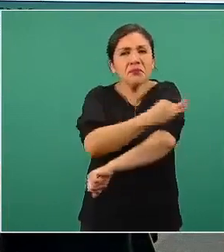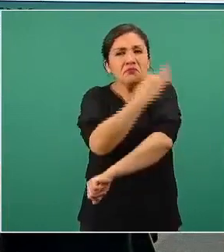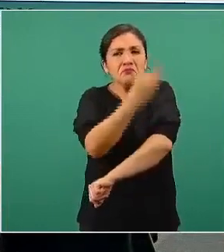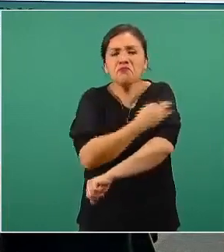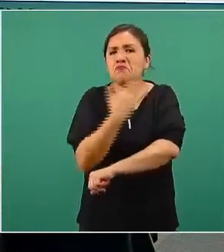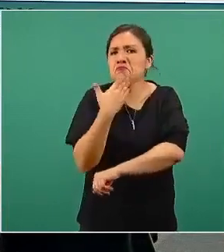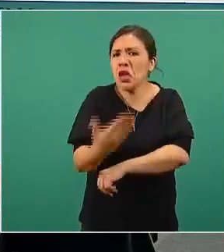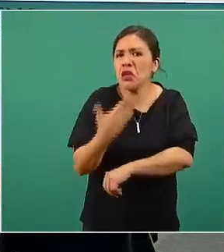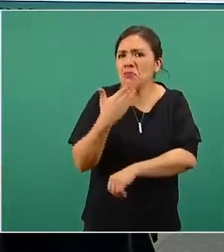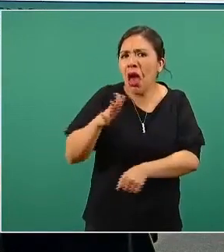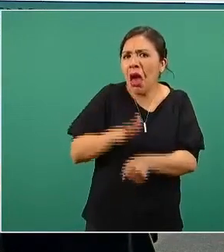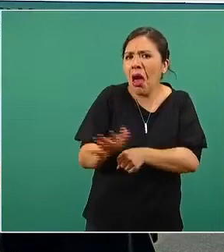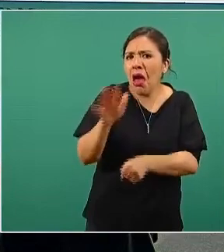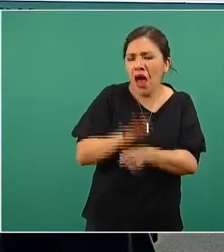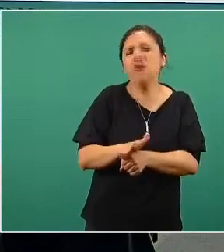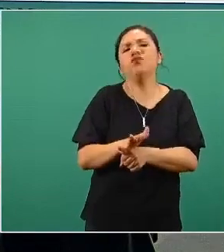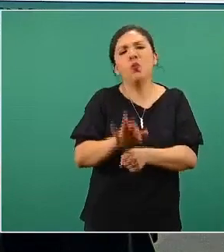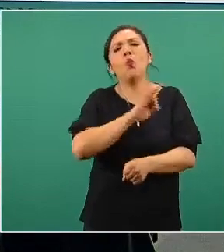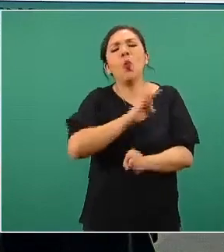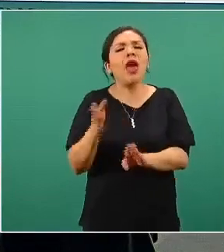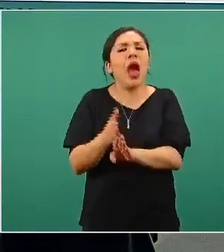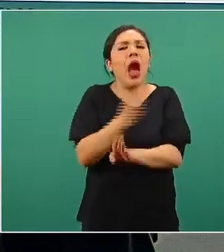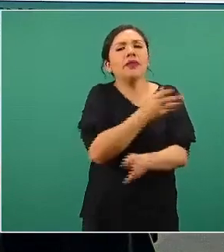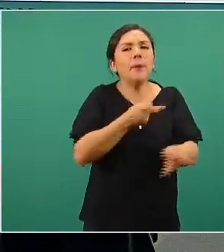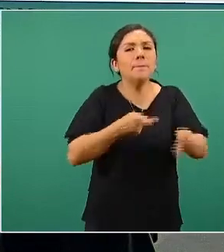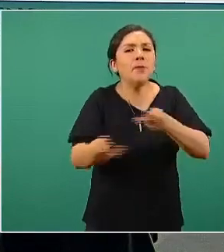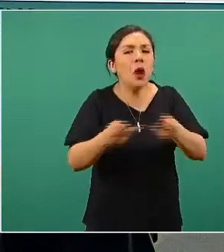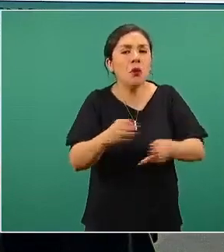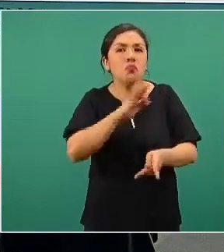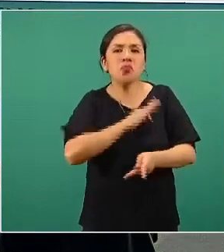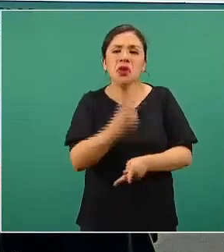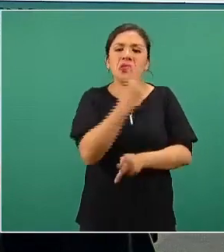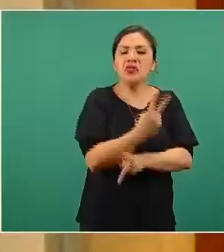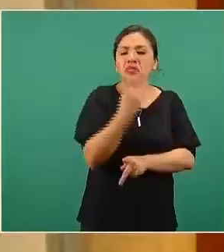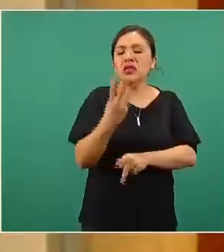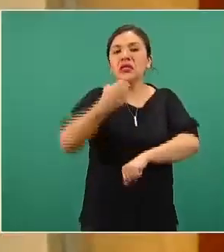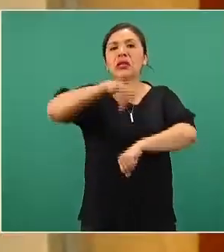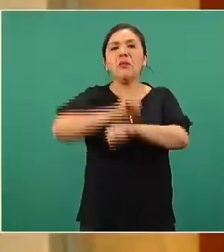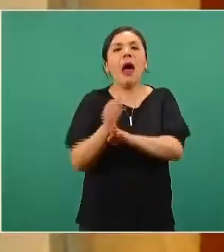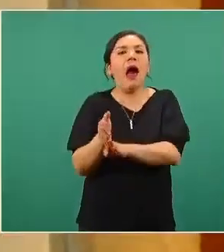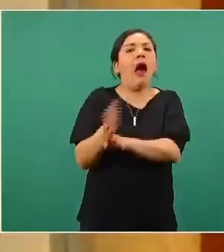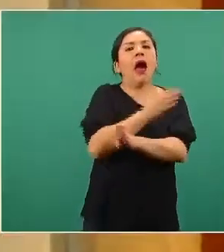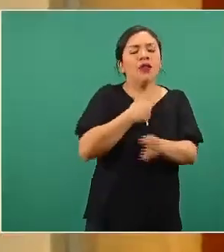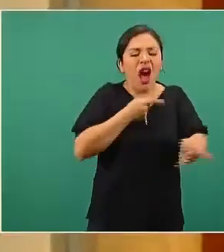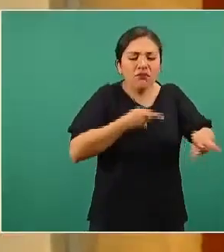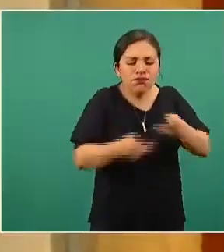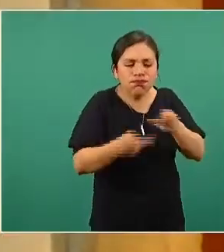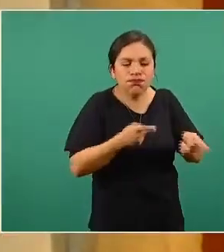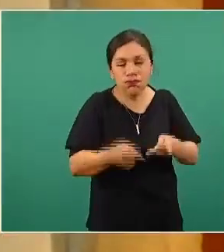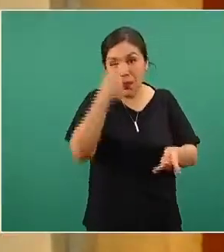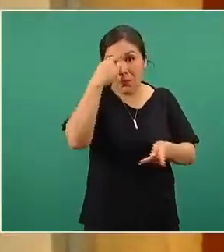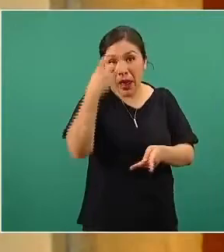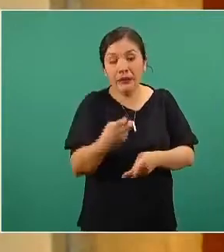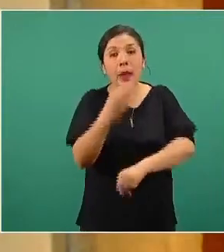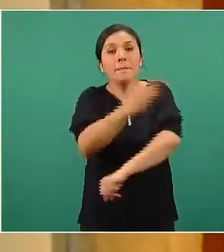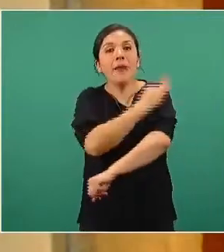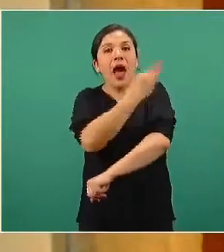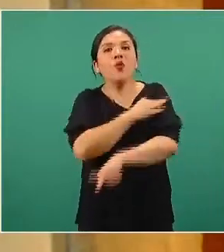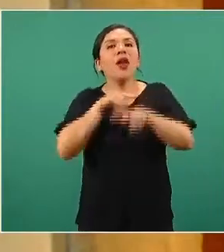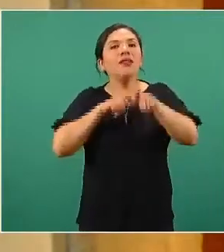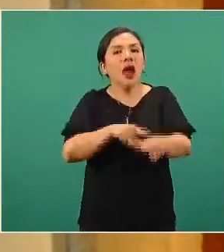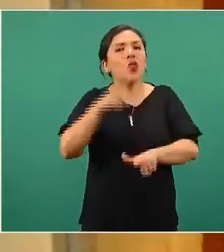a poder programar con antelación 2, quizá 3 semanas para que la vacunación sea continua.